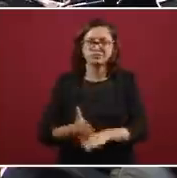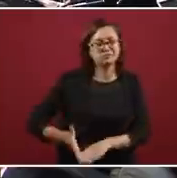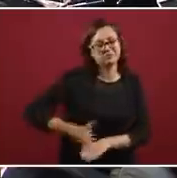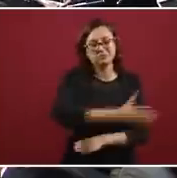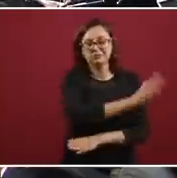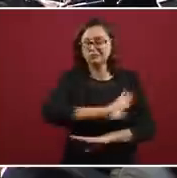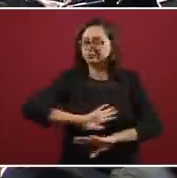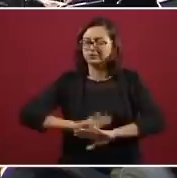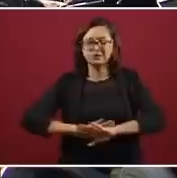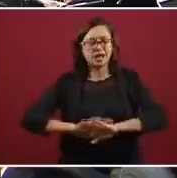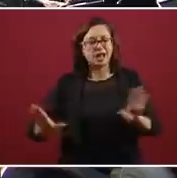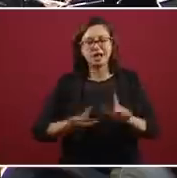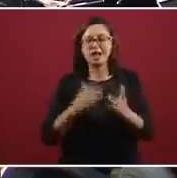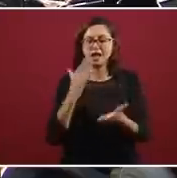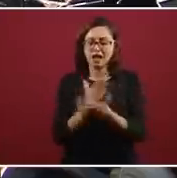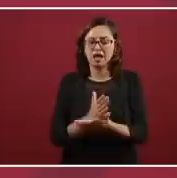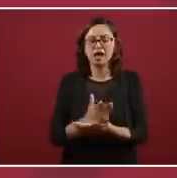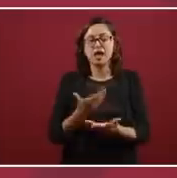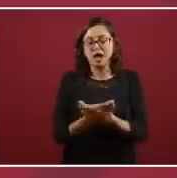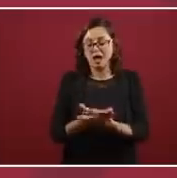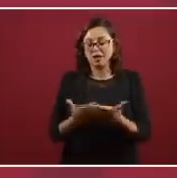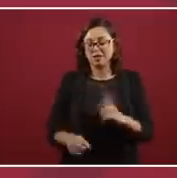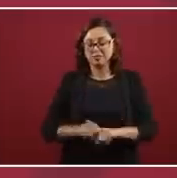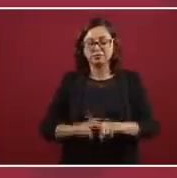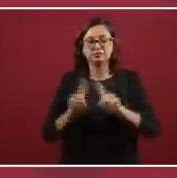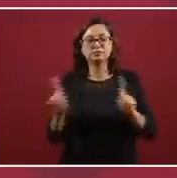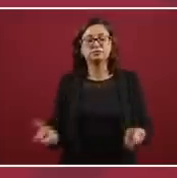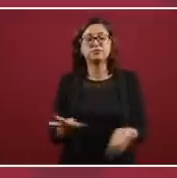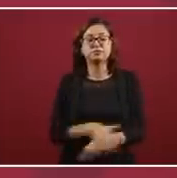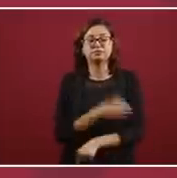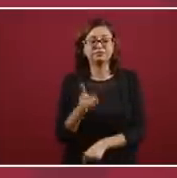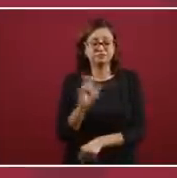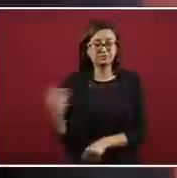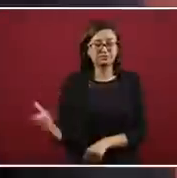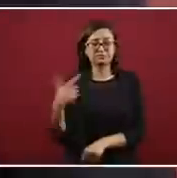gobierno estaba tomado,